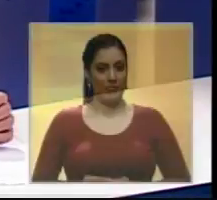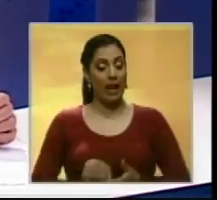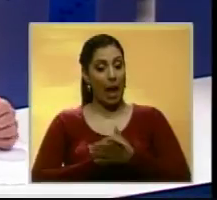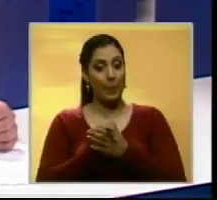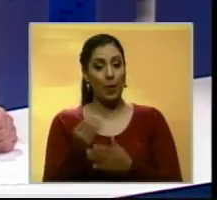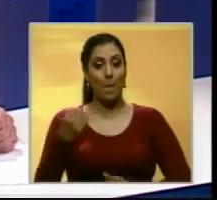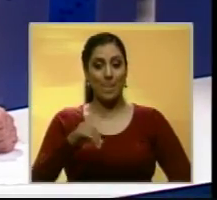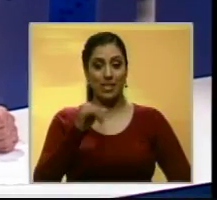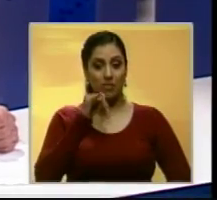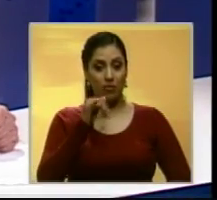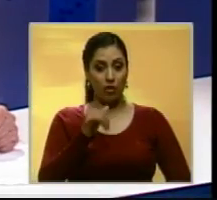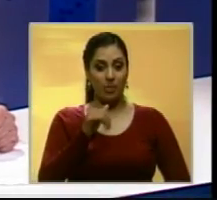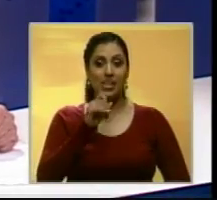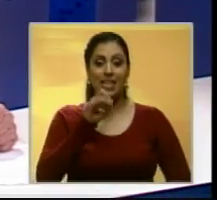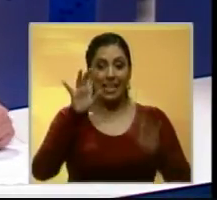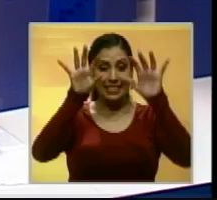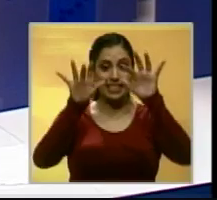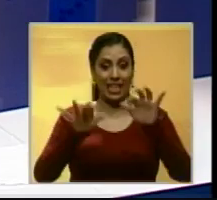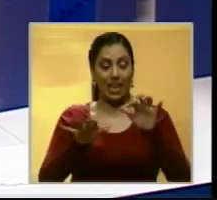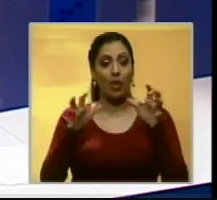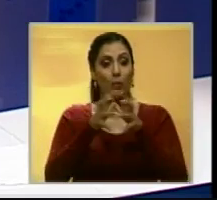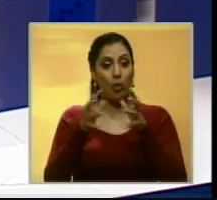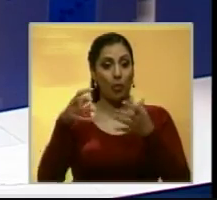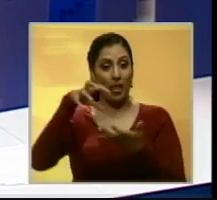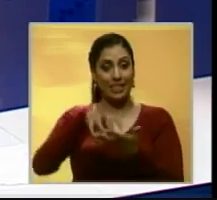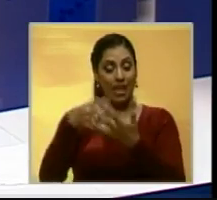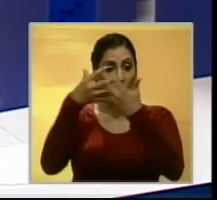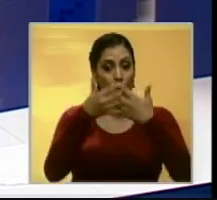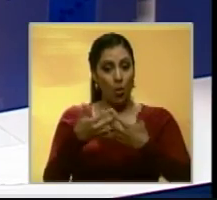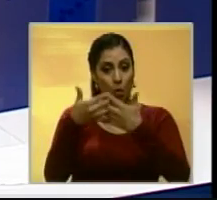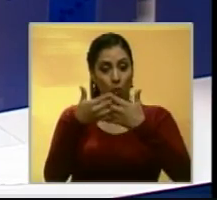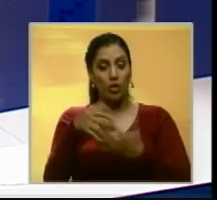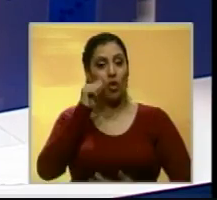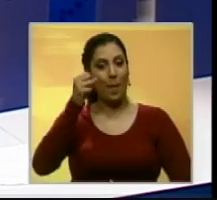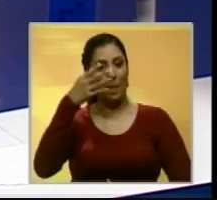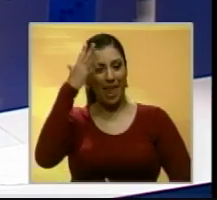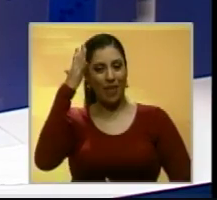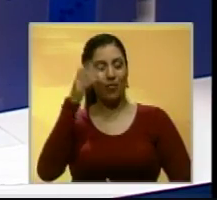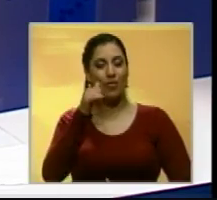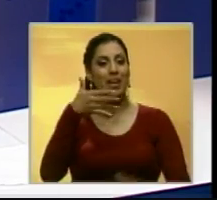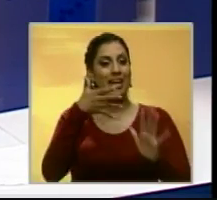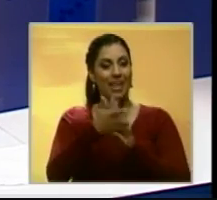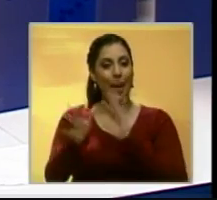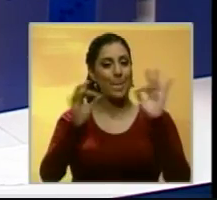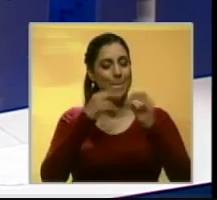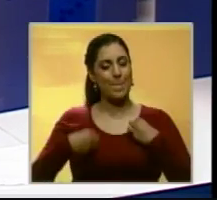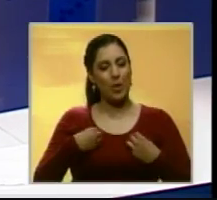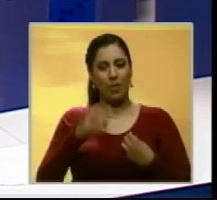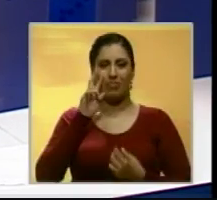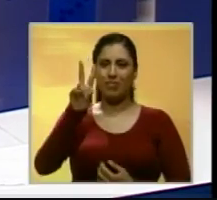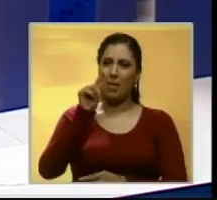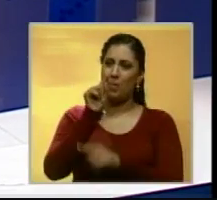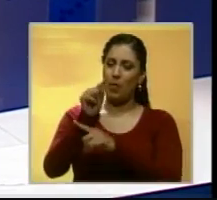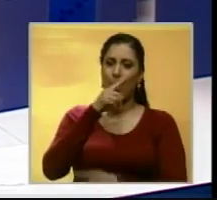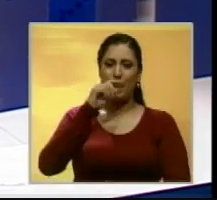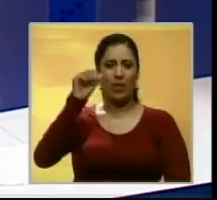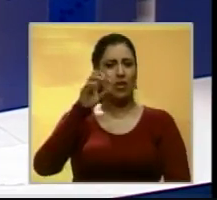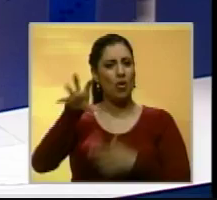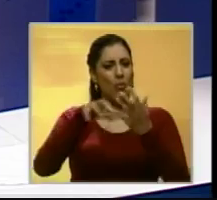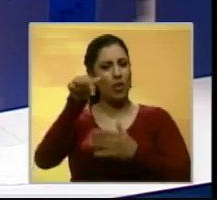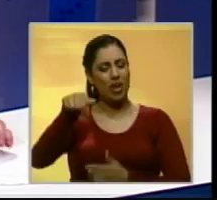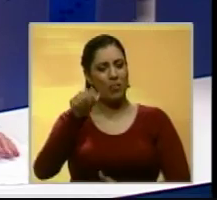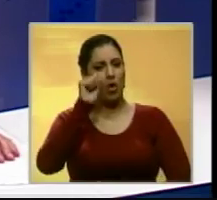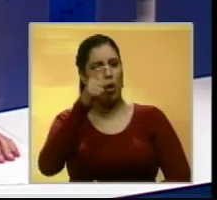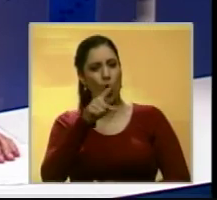Amigos, continuamos con las informaciones. El secretario de Estado de Estados Unidos, John Kerry, expresó su preocupación al presidente Nicolás Maduro sobre la situación